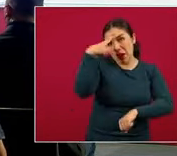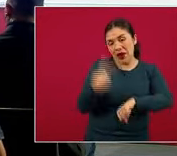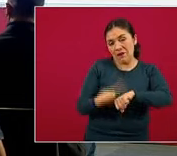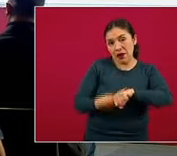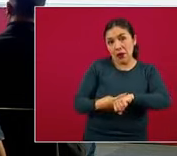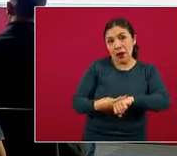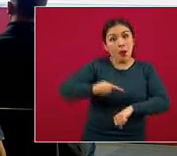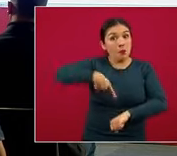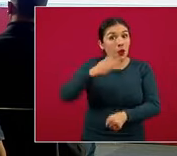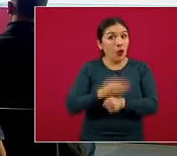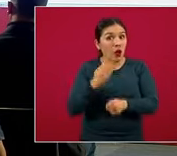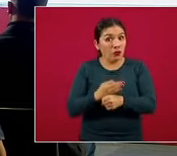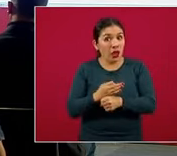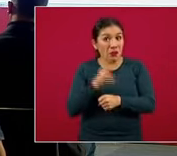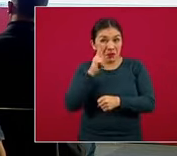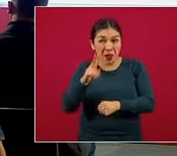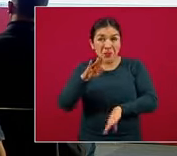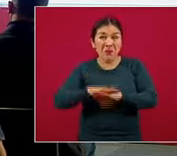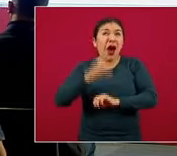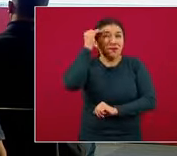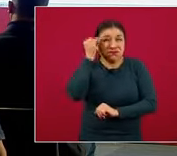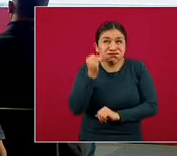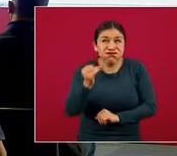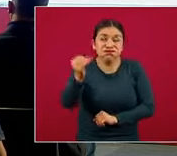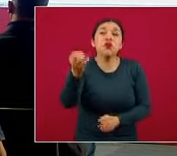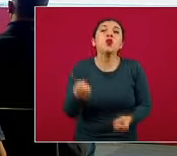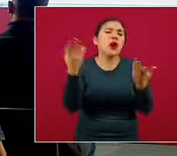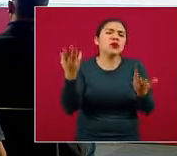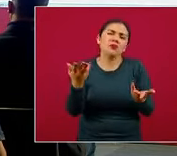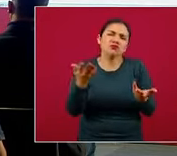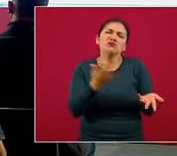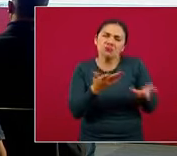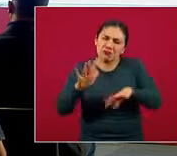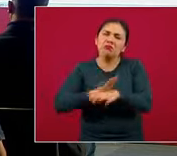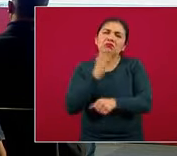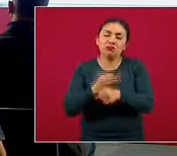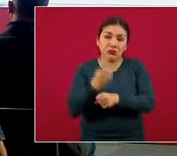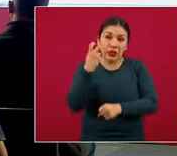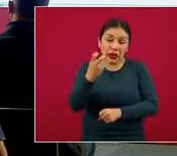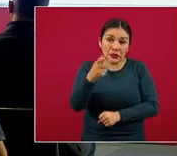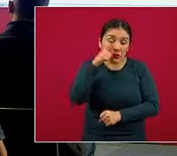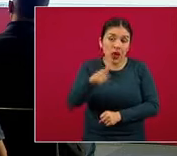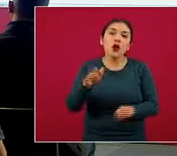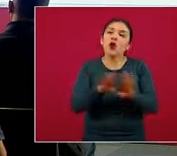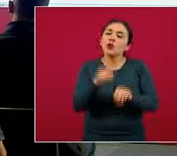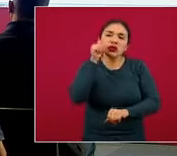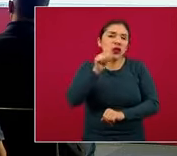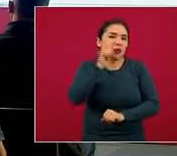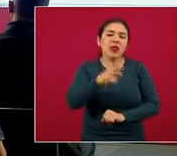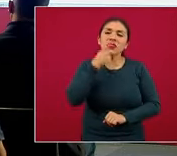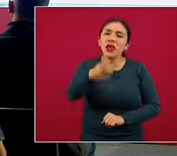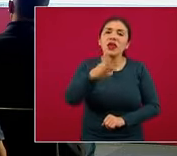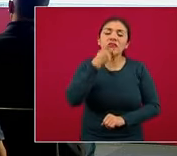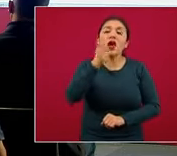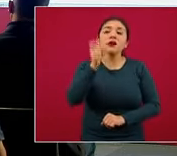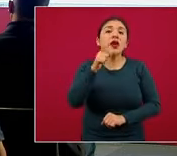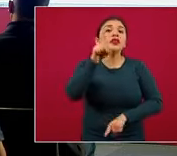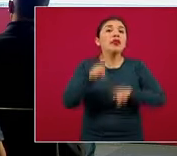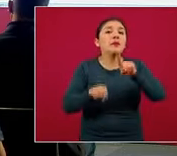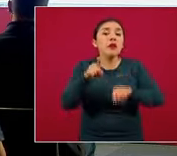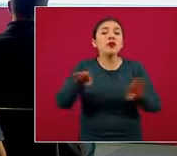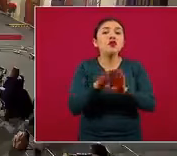aunque no estamos muy lejos de estos puntos. Y eso, lógicamente, siempre reiterando y recordando que depende del